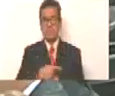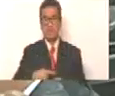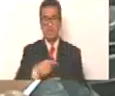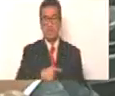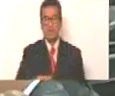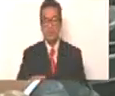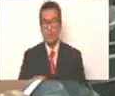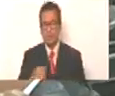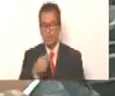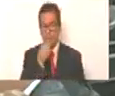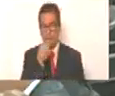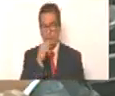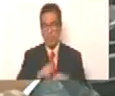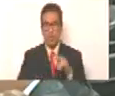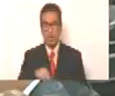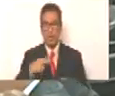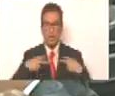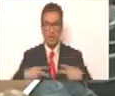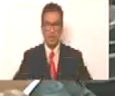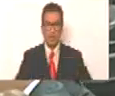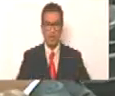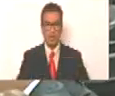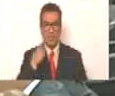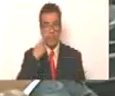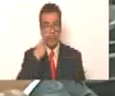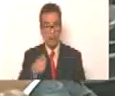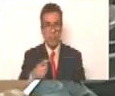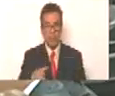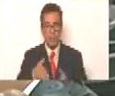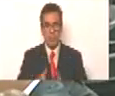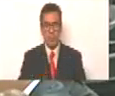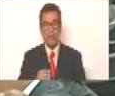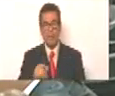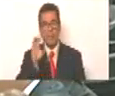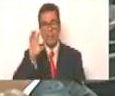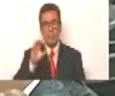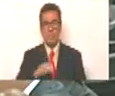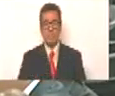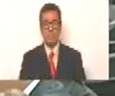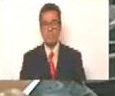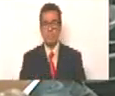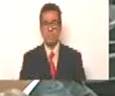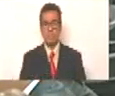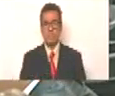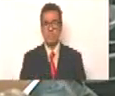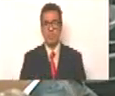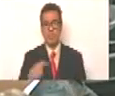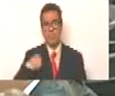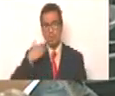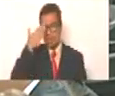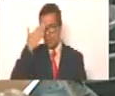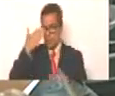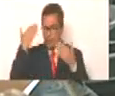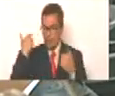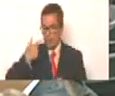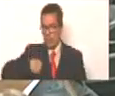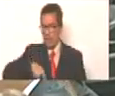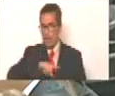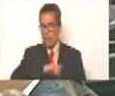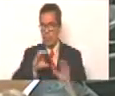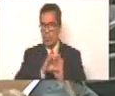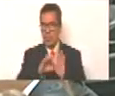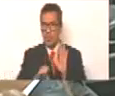es la creadora de vida, es la que está pendiente de los hijos de la patria. No debemos olvidar que dentro de nuestra Constitución y en nuestras